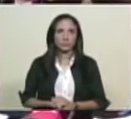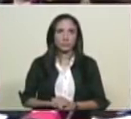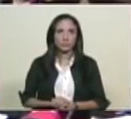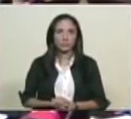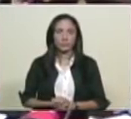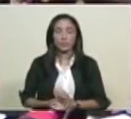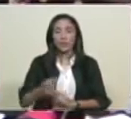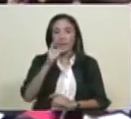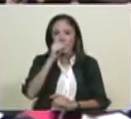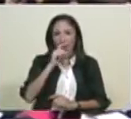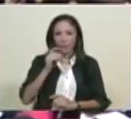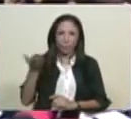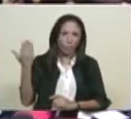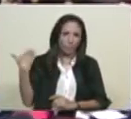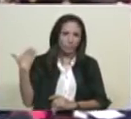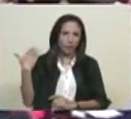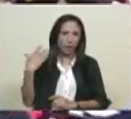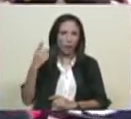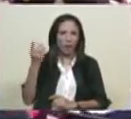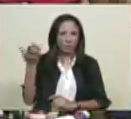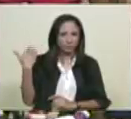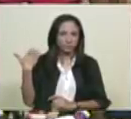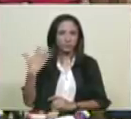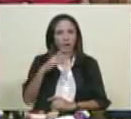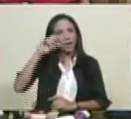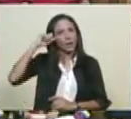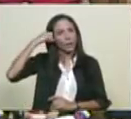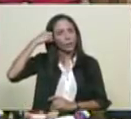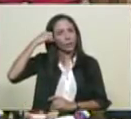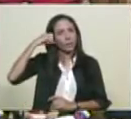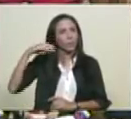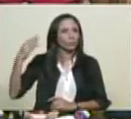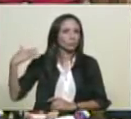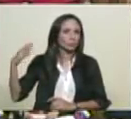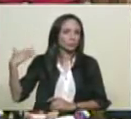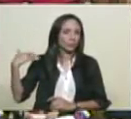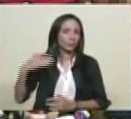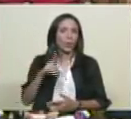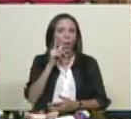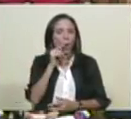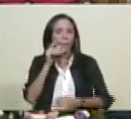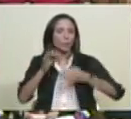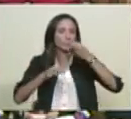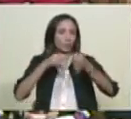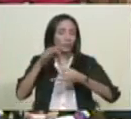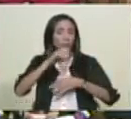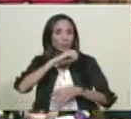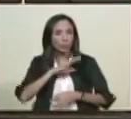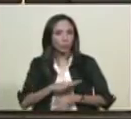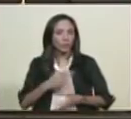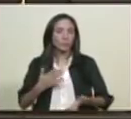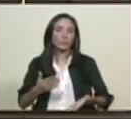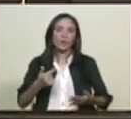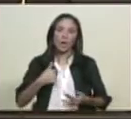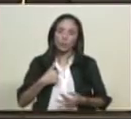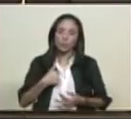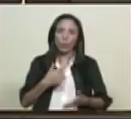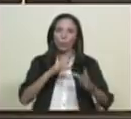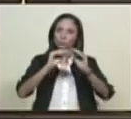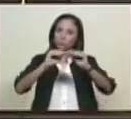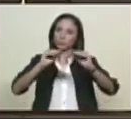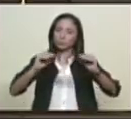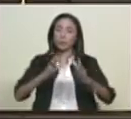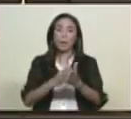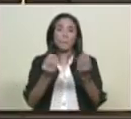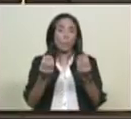El año pasado, como bien nos recordaba el magistrado Ibarra, me tocó convocar en medio de